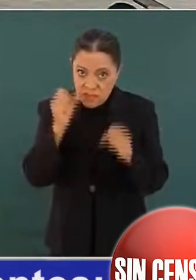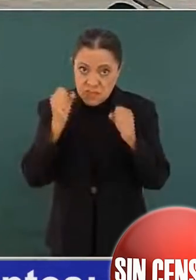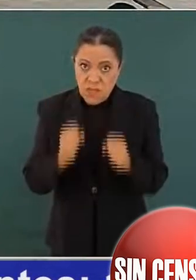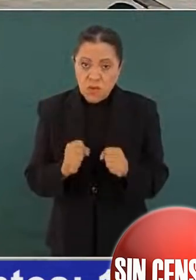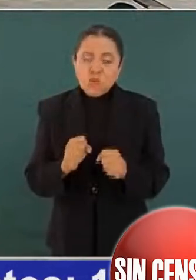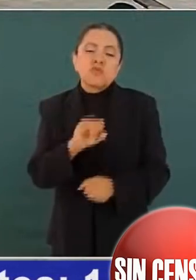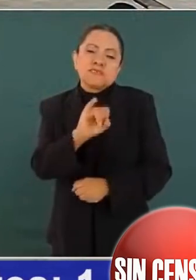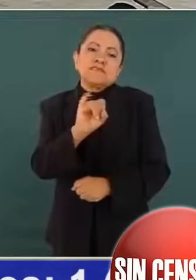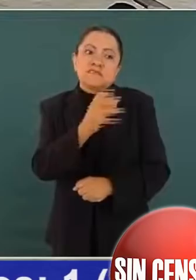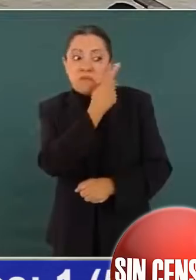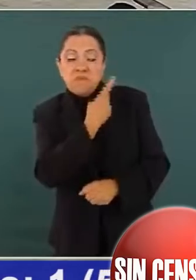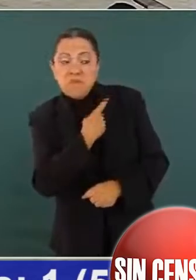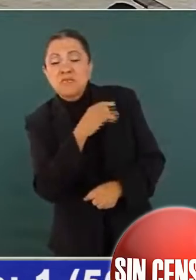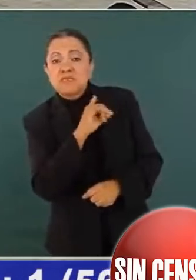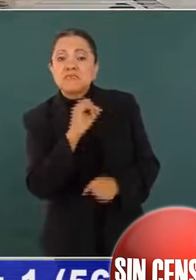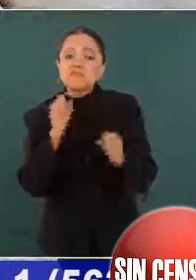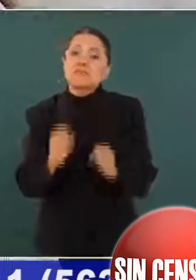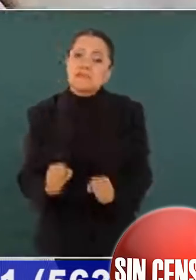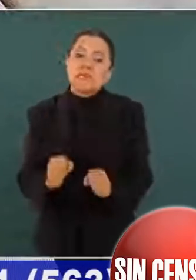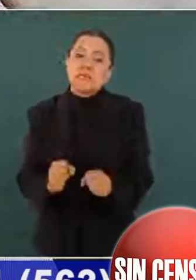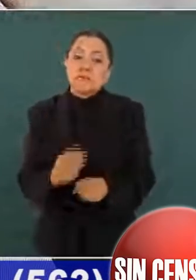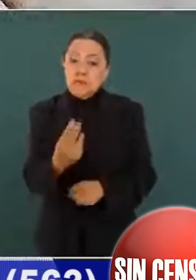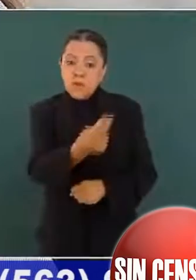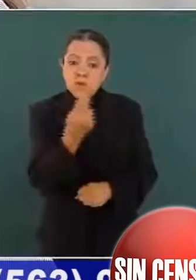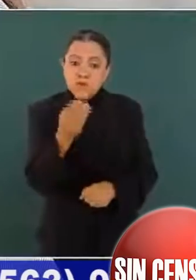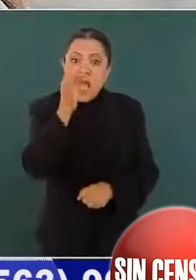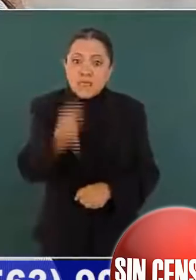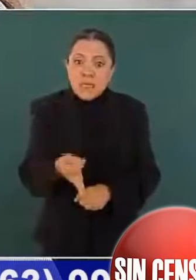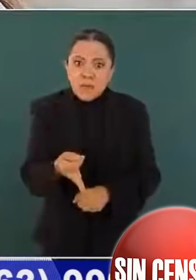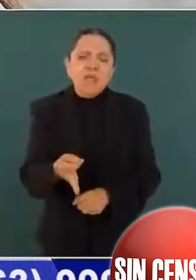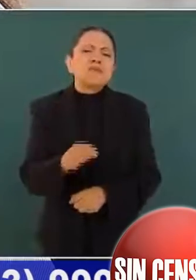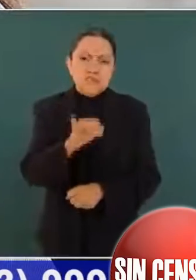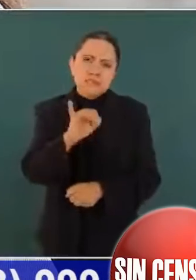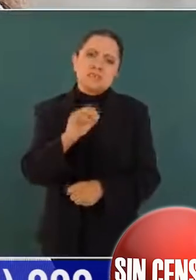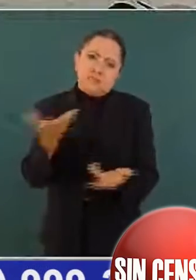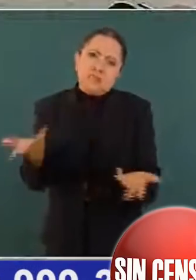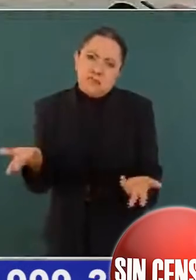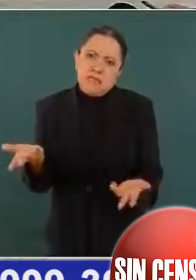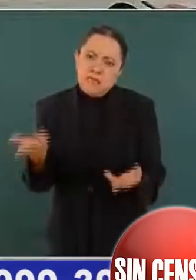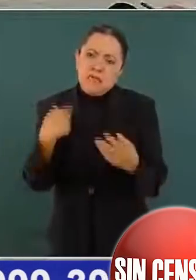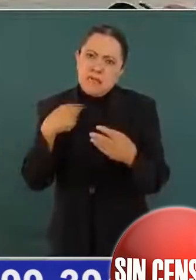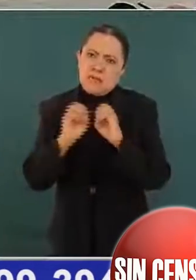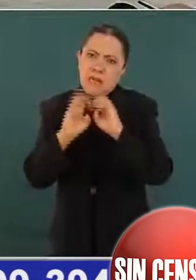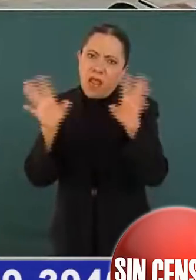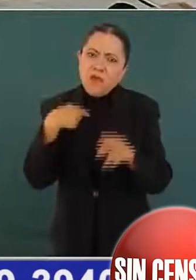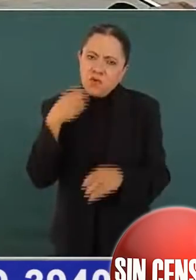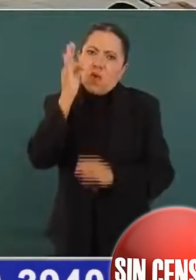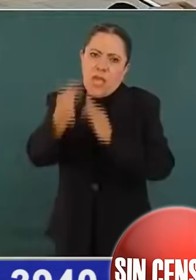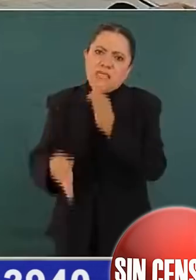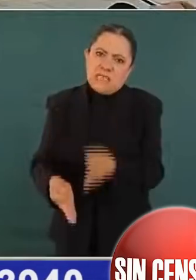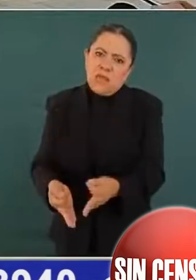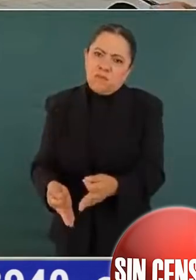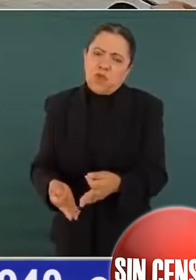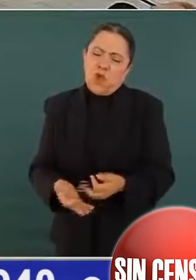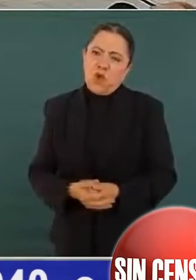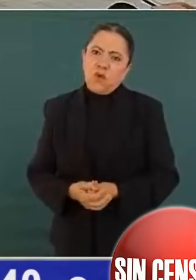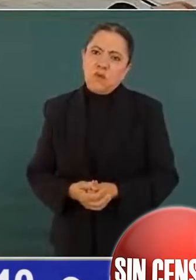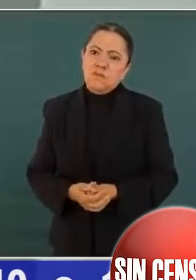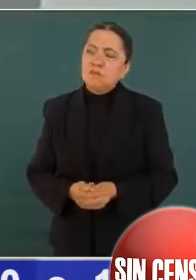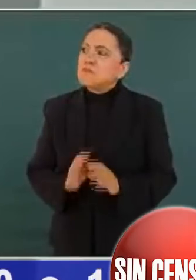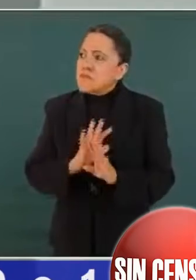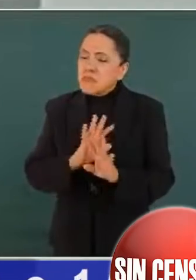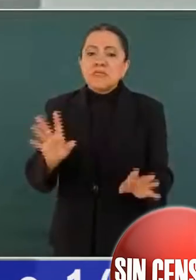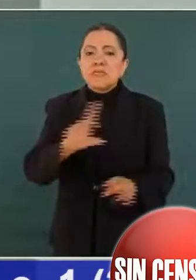me... la va a aceptar usted. Sí, la voy a aceptar. Y ya les